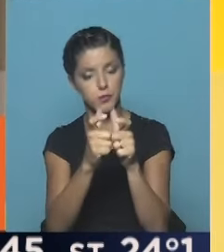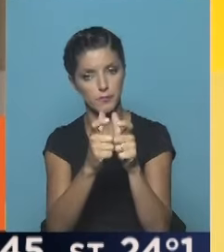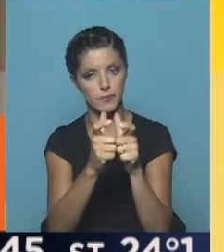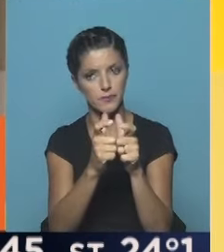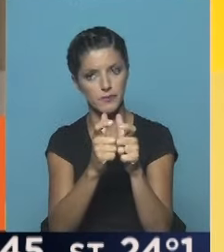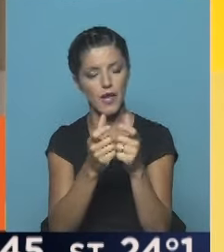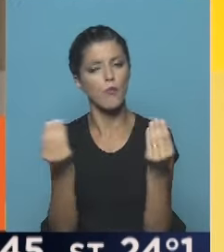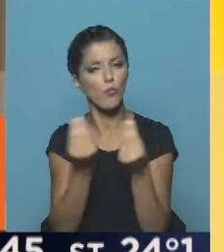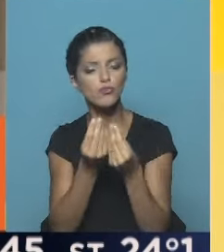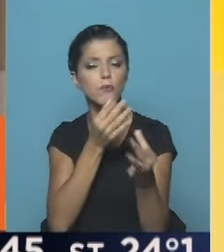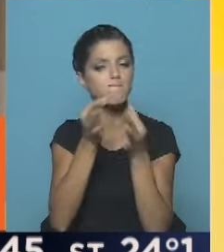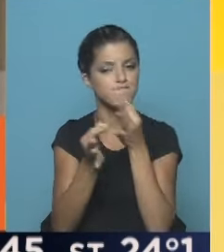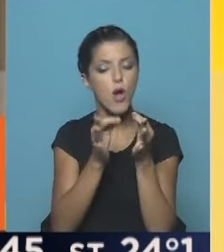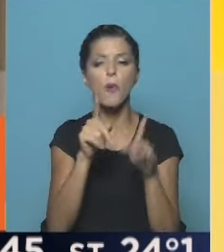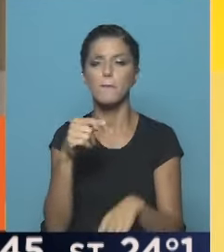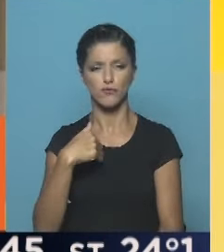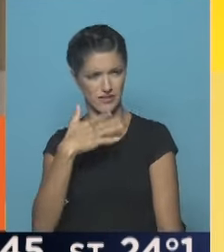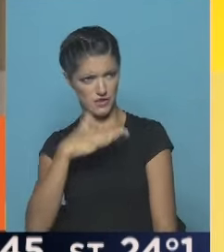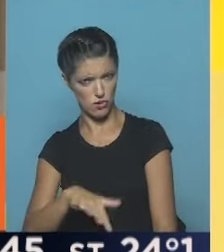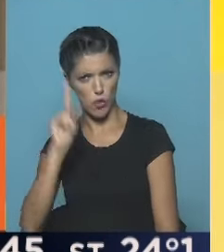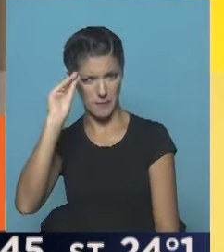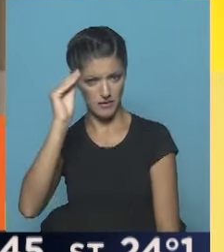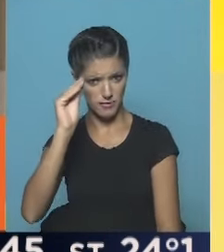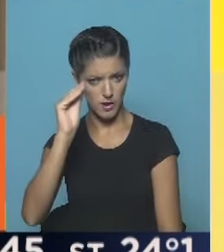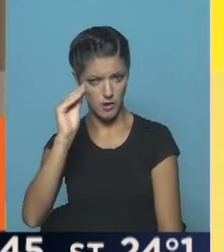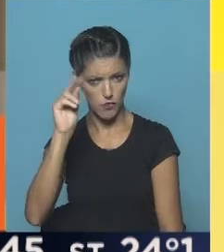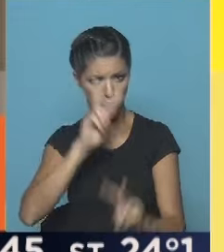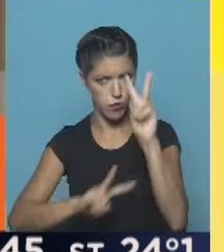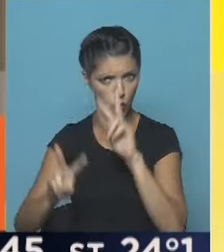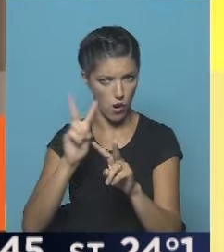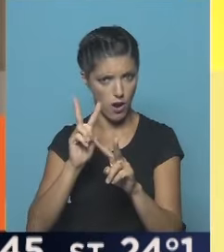con esto, porque yo tengo entendido que Brasil va muy duro.